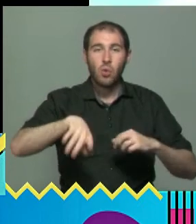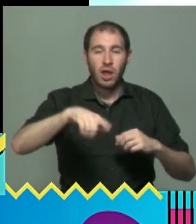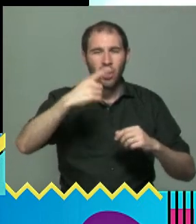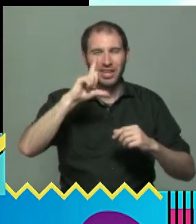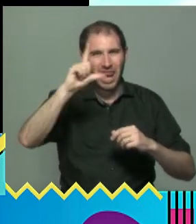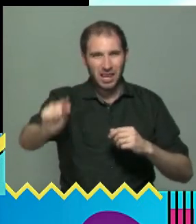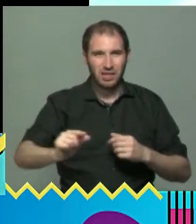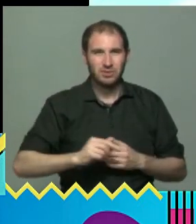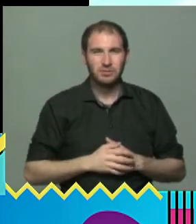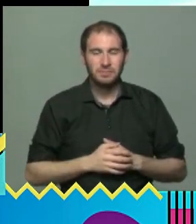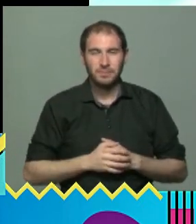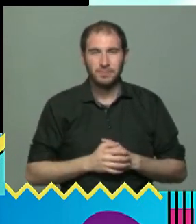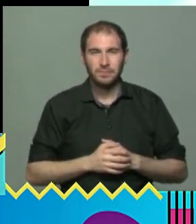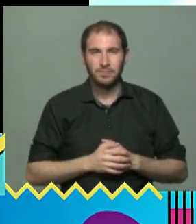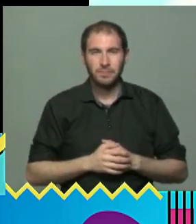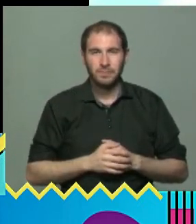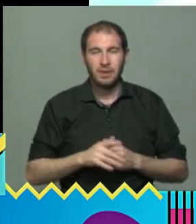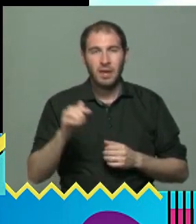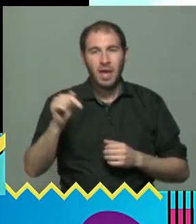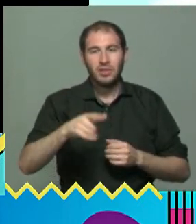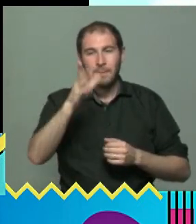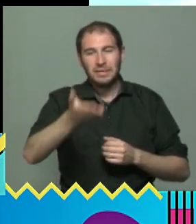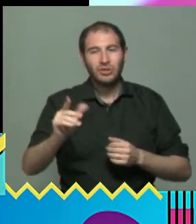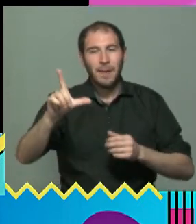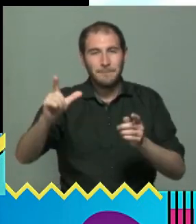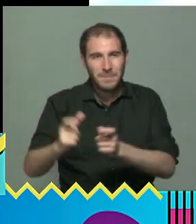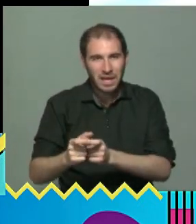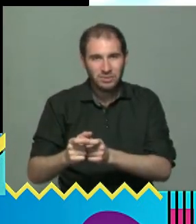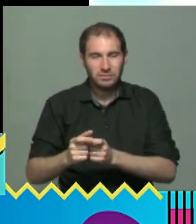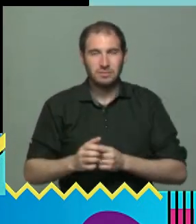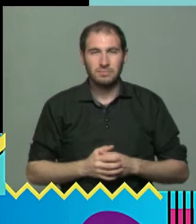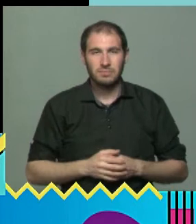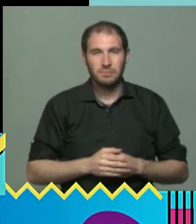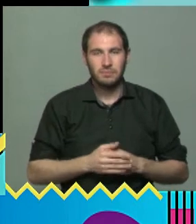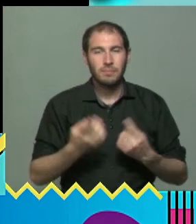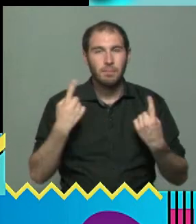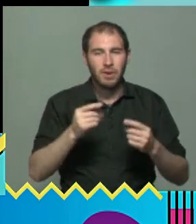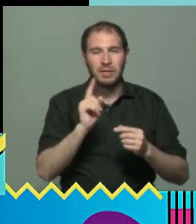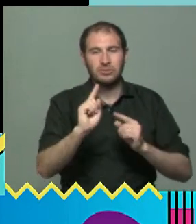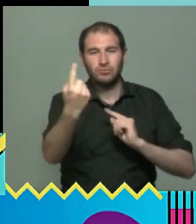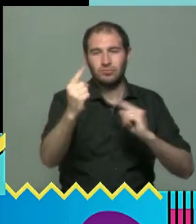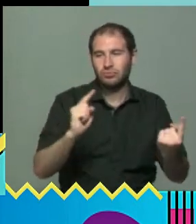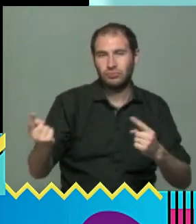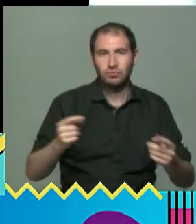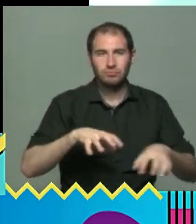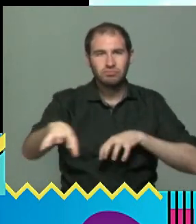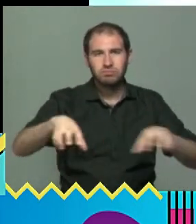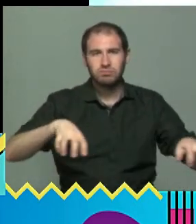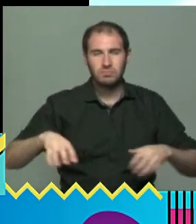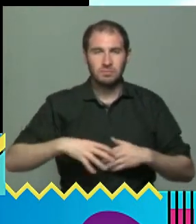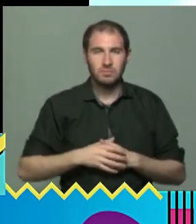más alejadas que si bien tienen menor población, hay como mayor aislamiento, hay